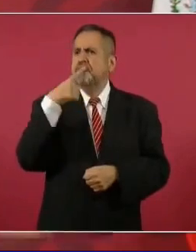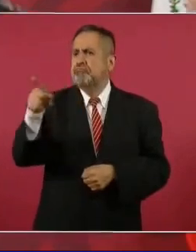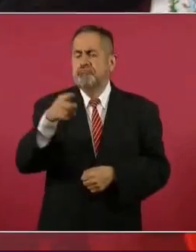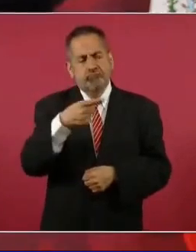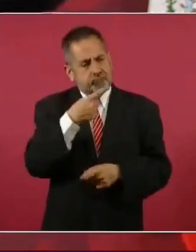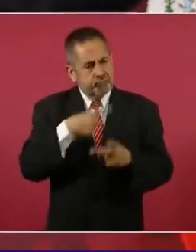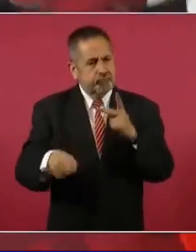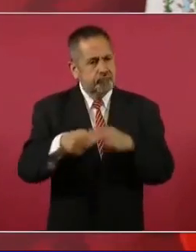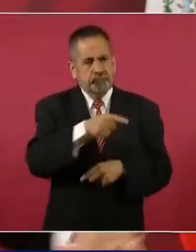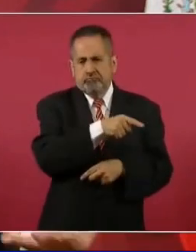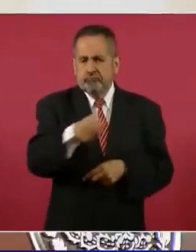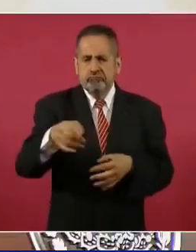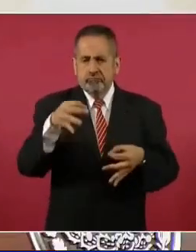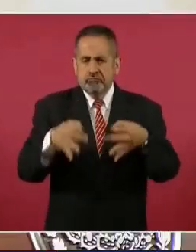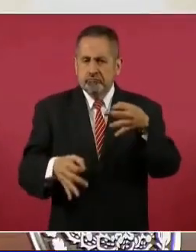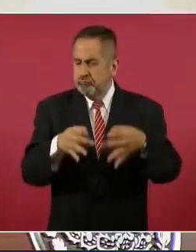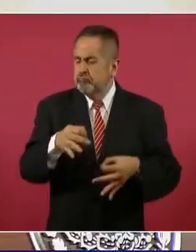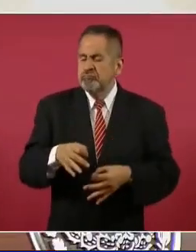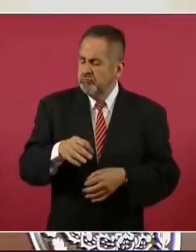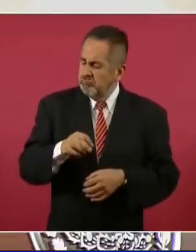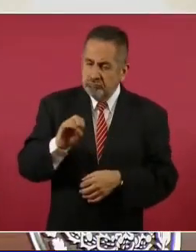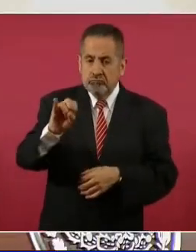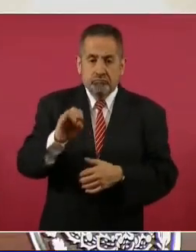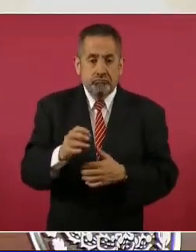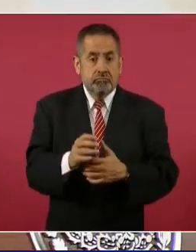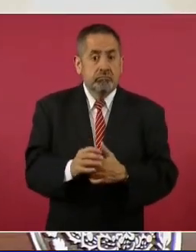todo el aparato que estaba